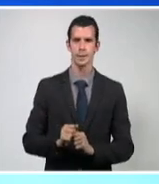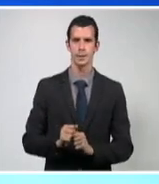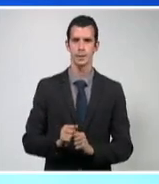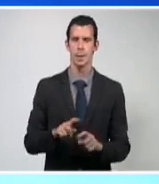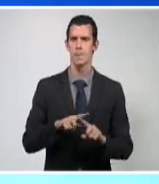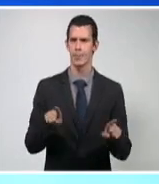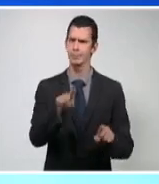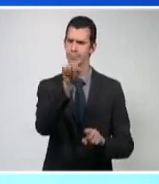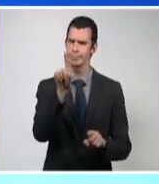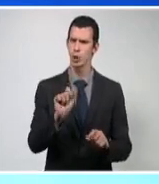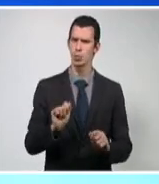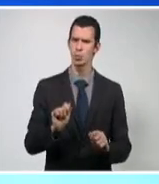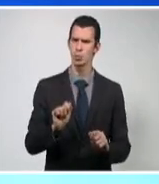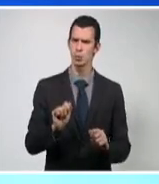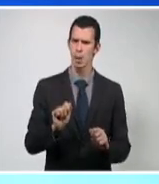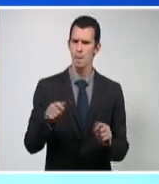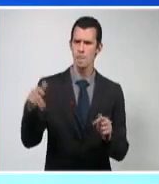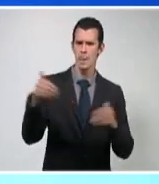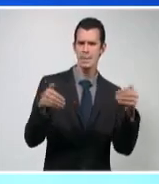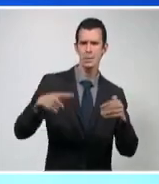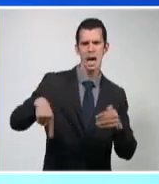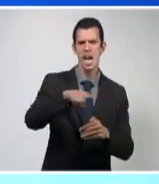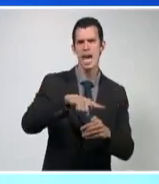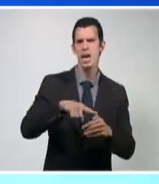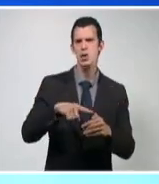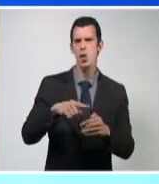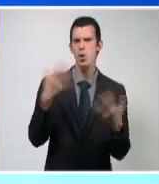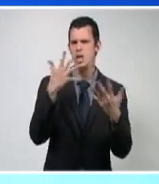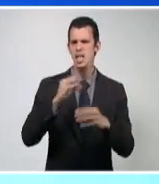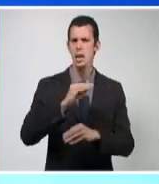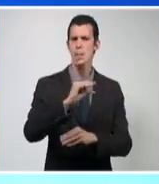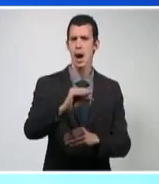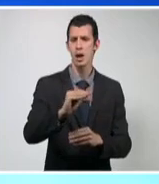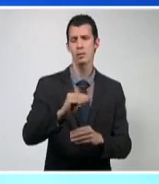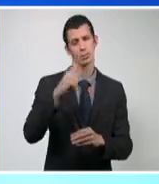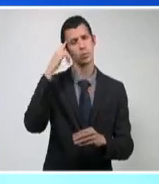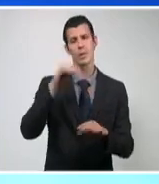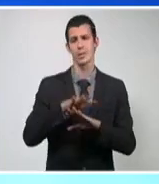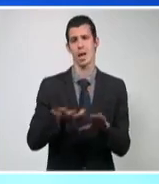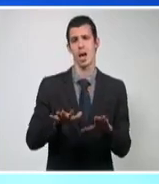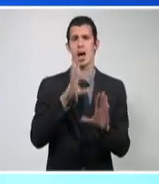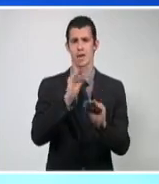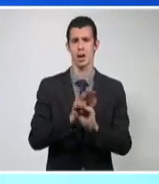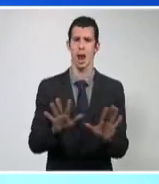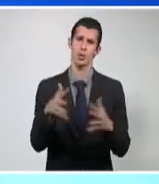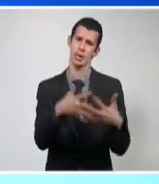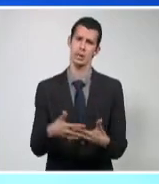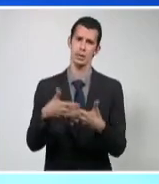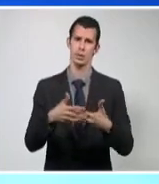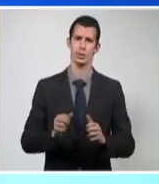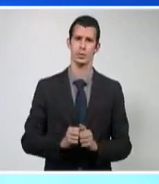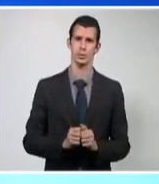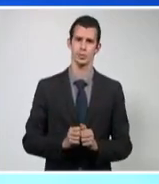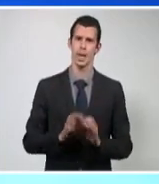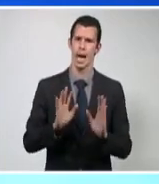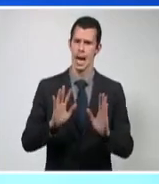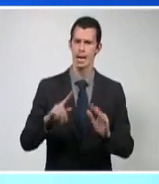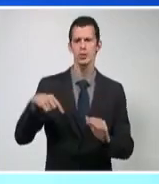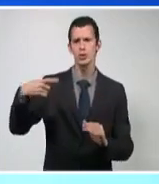allí? ¿A quiénes ellos representan? ¿Quiénes le pagan? ¿A qué se dedican todos los días estas plataformas, día a